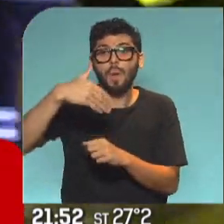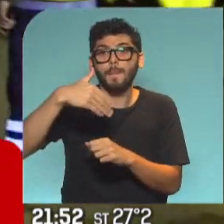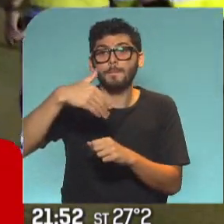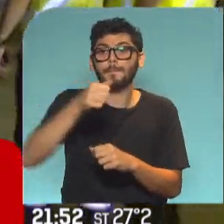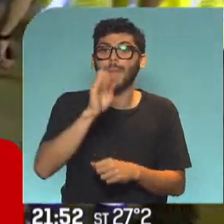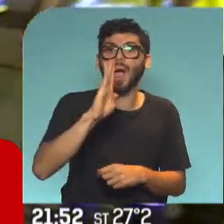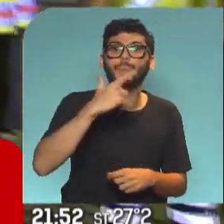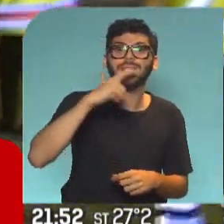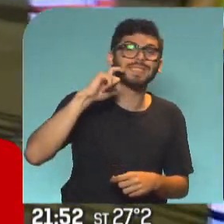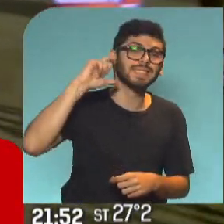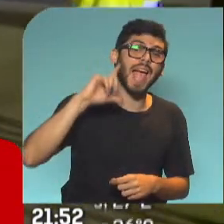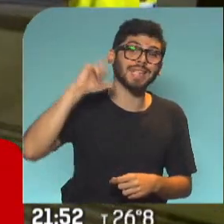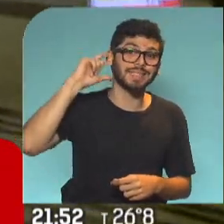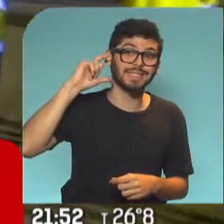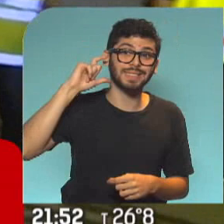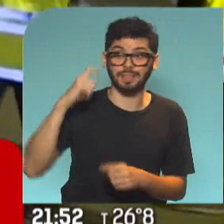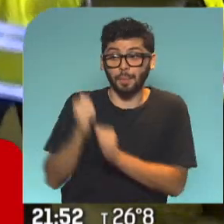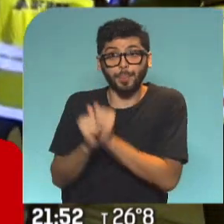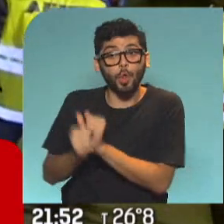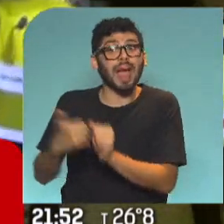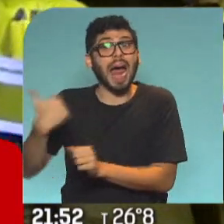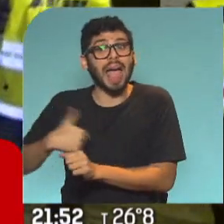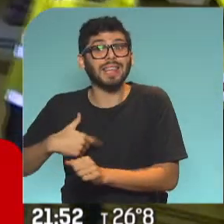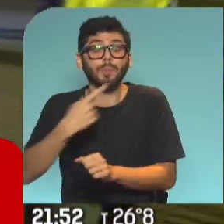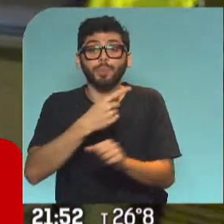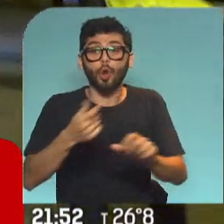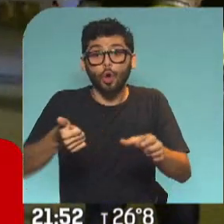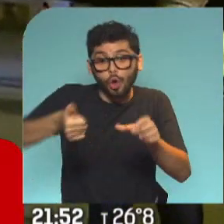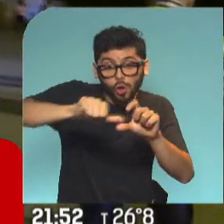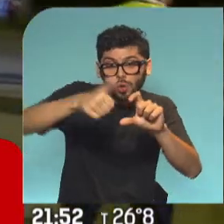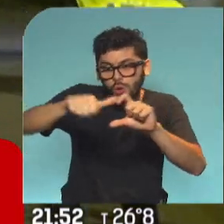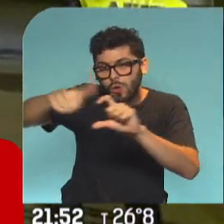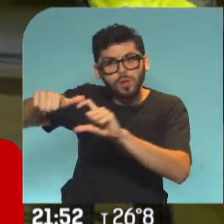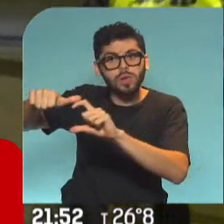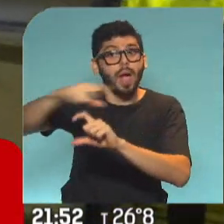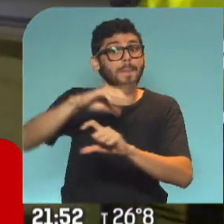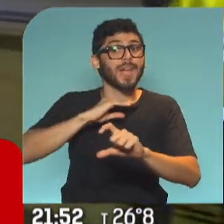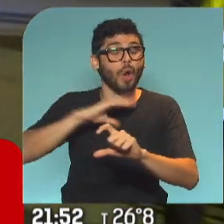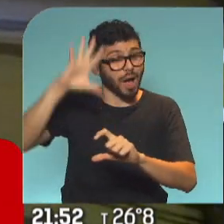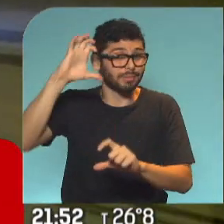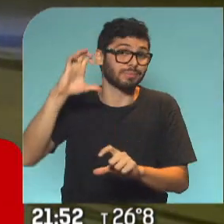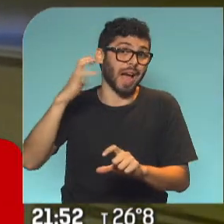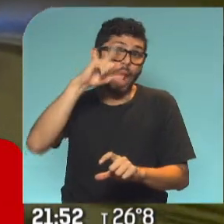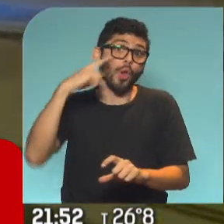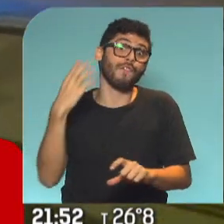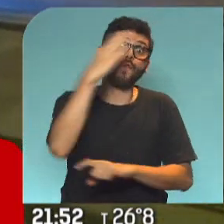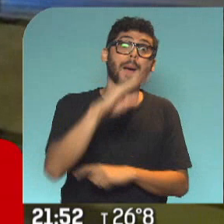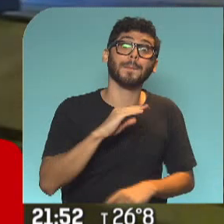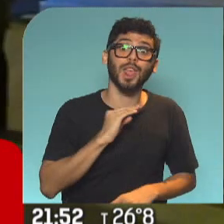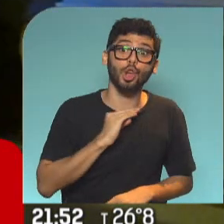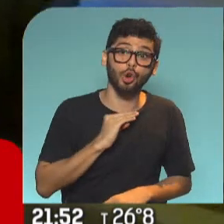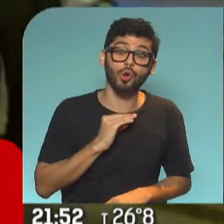país y que se envasa en México. Recordemos que esta semana estuvo Alberto Fernández allí en territorio mexicano